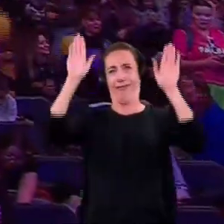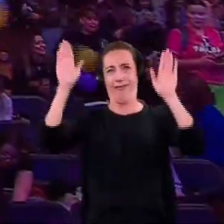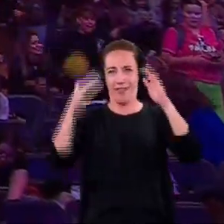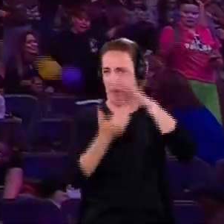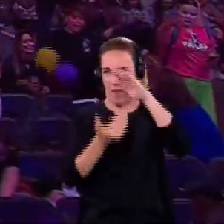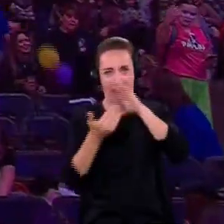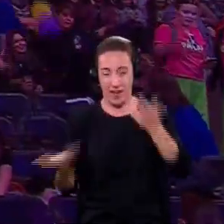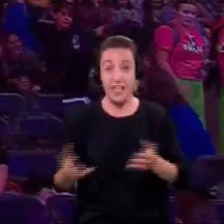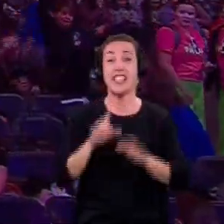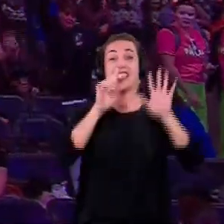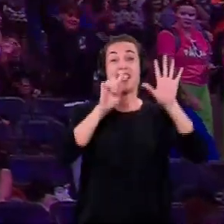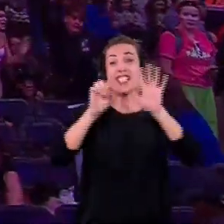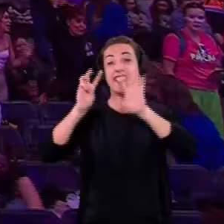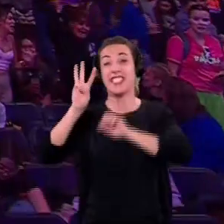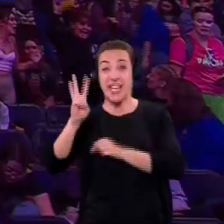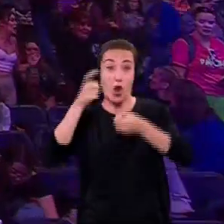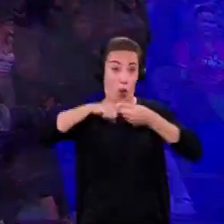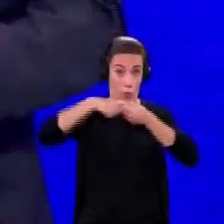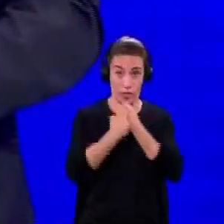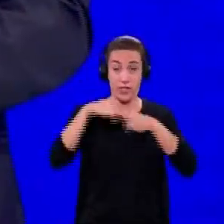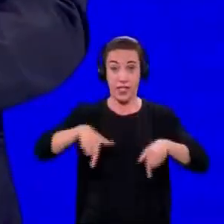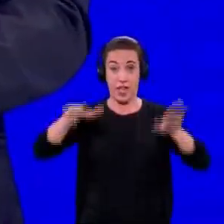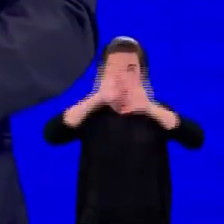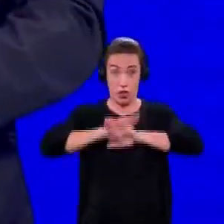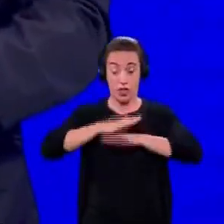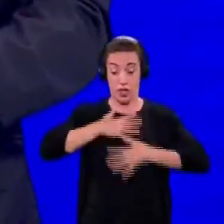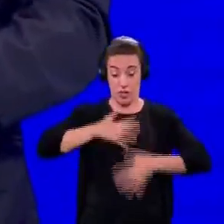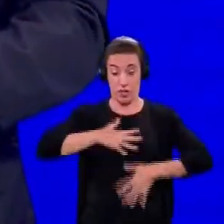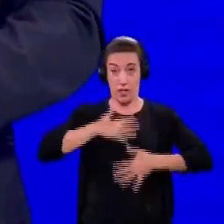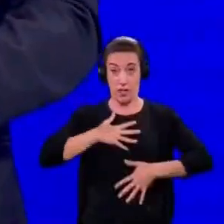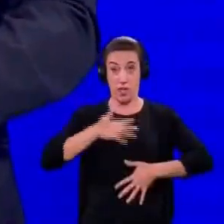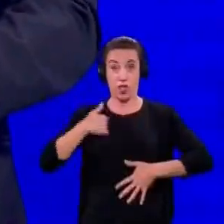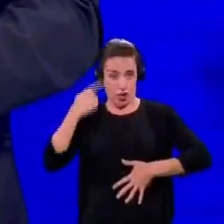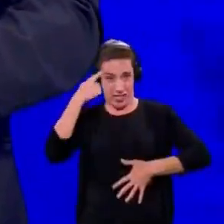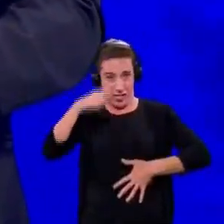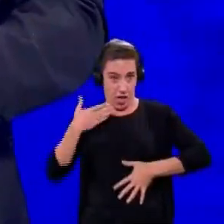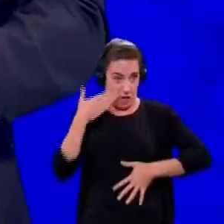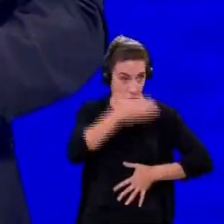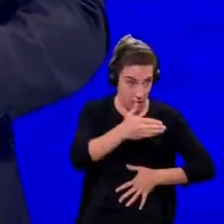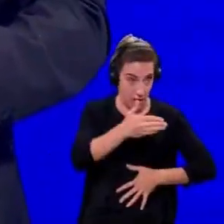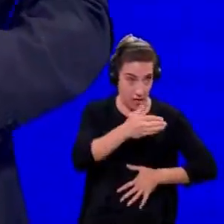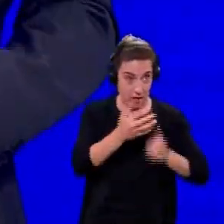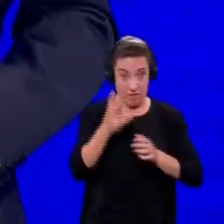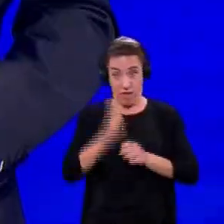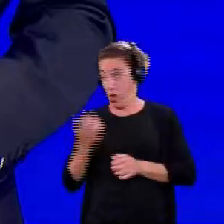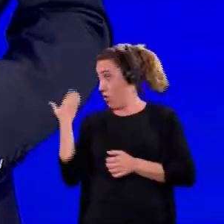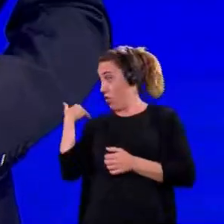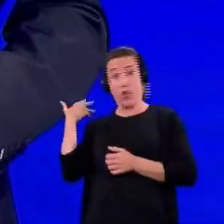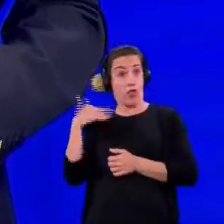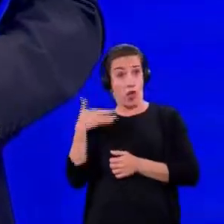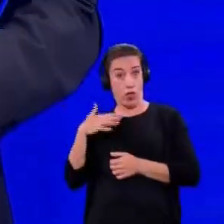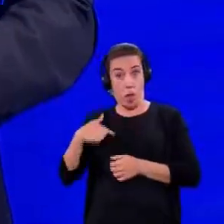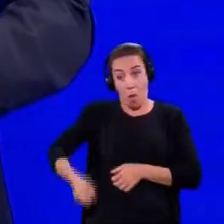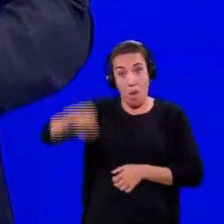allá. Son 63 componentes que esta noche lucirán la fantasía Sé a dónde voy y sé de dónde vengo. Con la maleta llena de